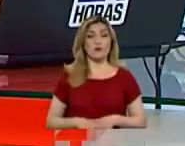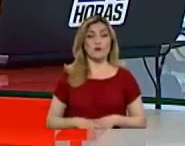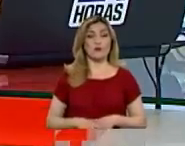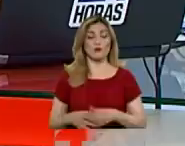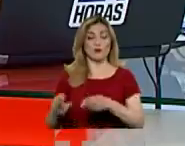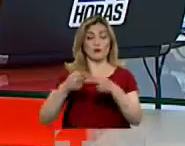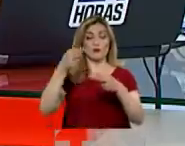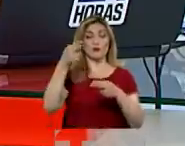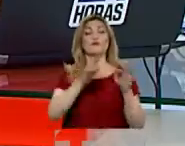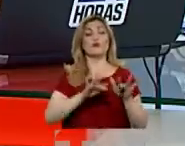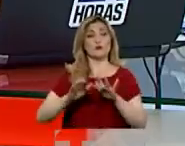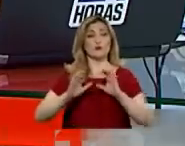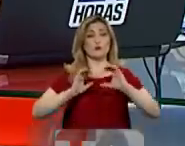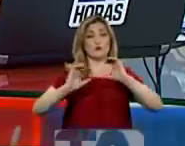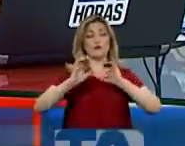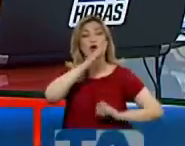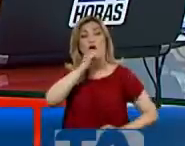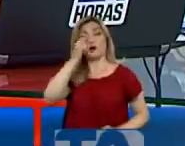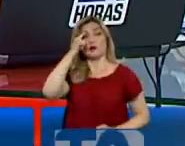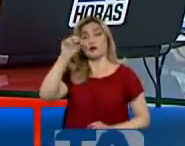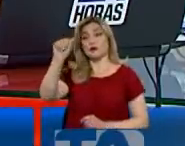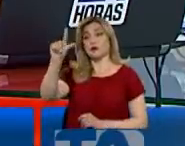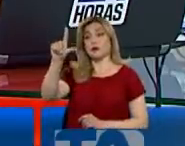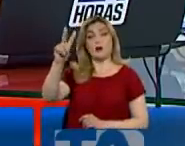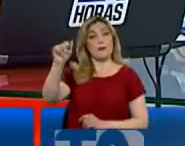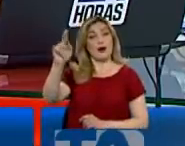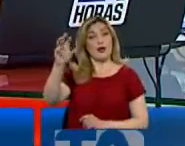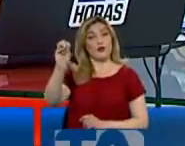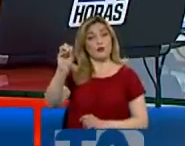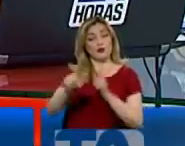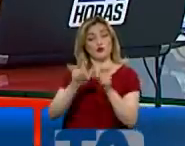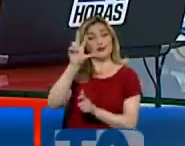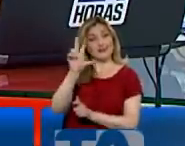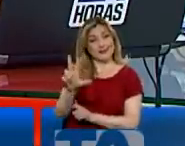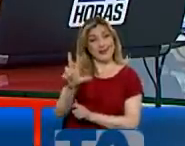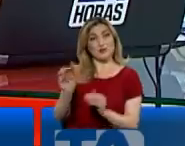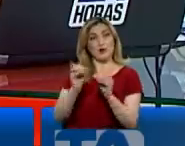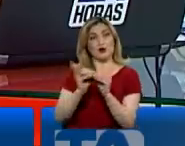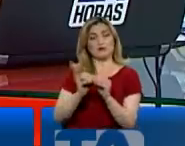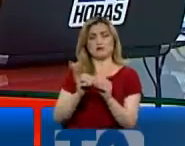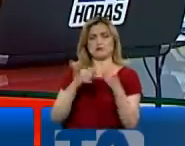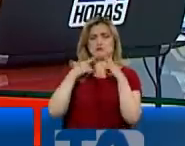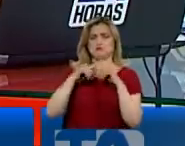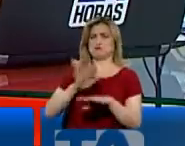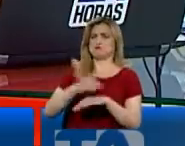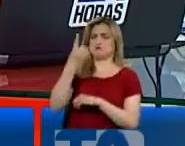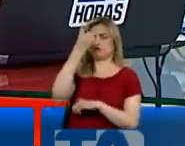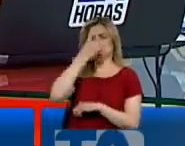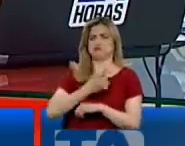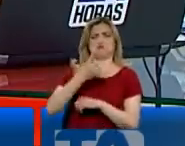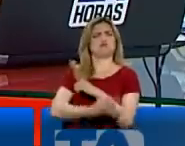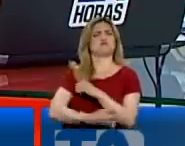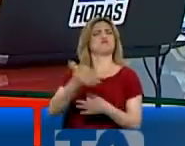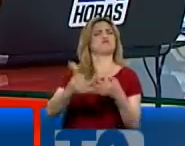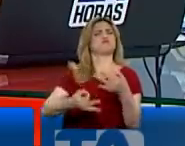el ex secretario de comunicación del correísmo fernando alvarado y tres personas más fueron declaradas inocentes dentro del caso seco que